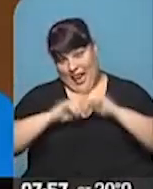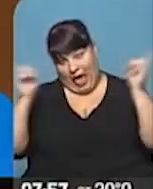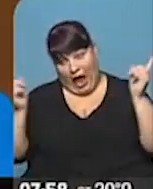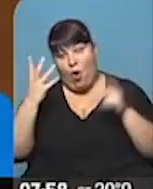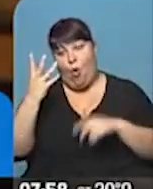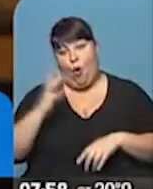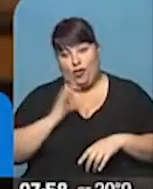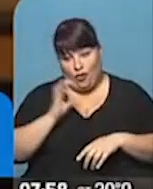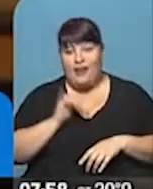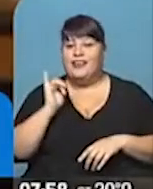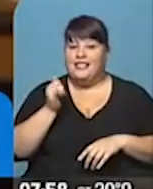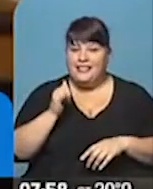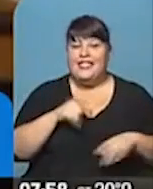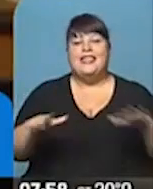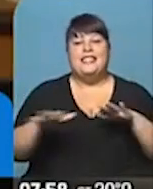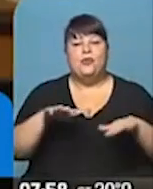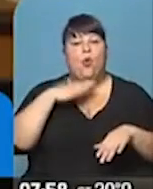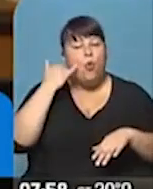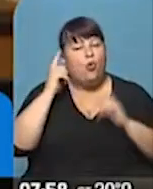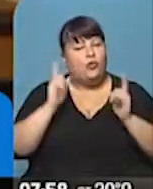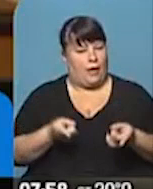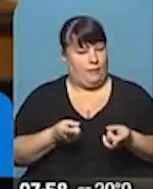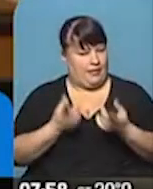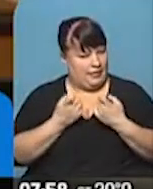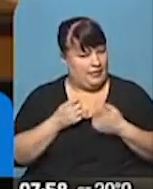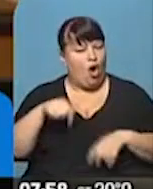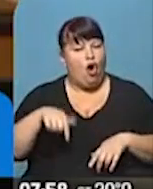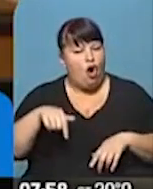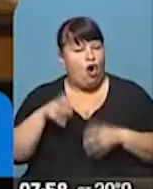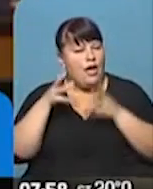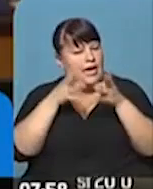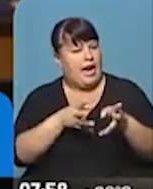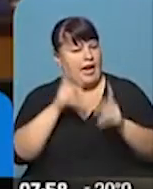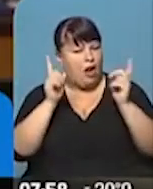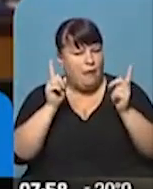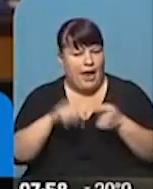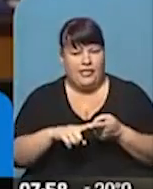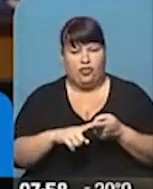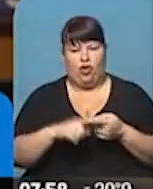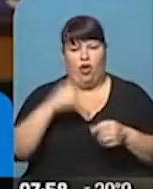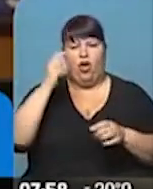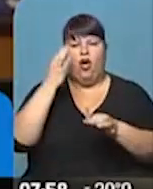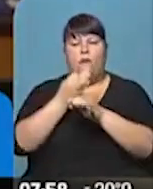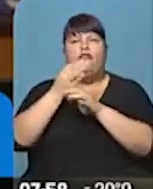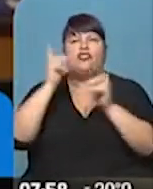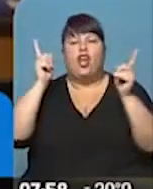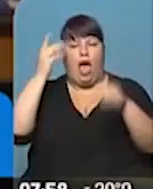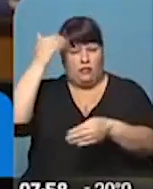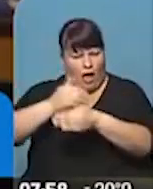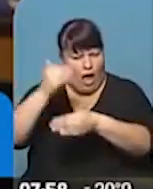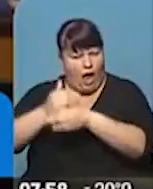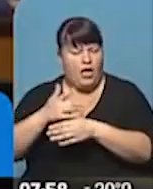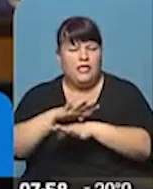menos de 4 años. Sí, la situación de Jujuy también lo amerita, ¿no? Hoy hay un ataque hacia los docentes, se están cerrando profesorados, hay una